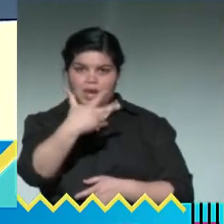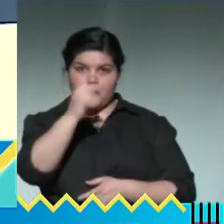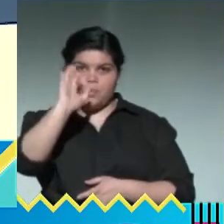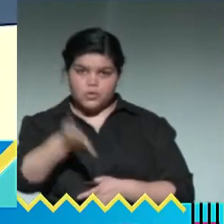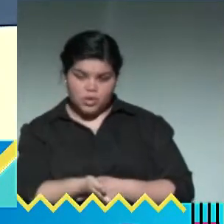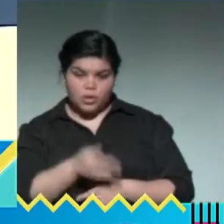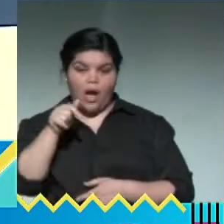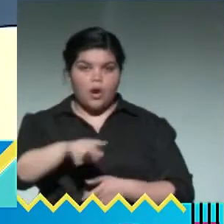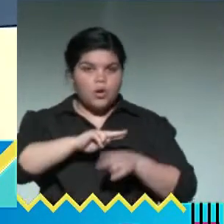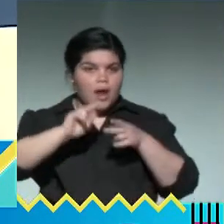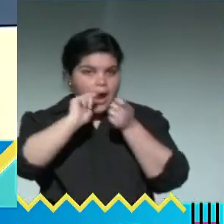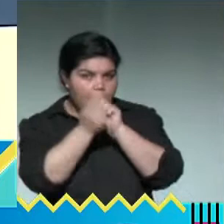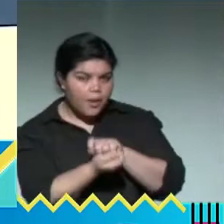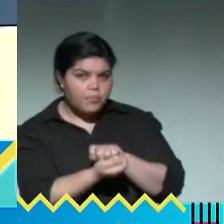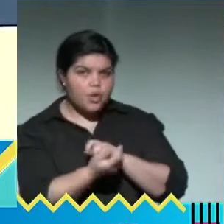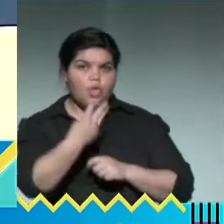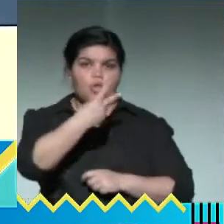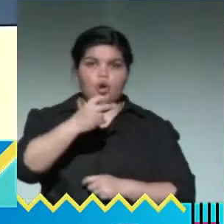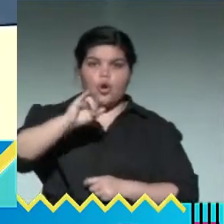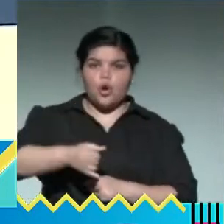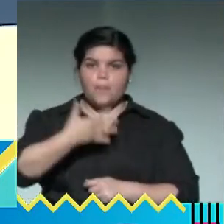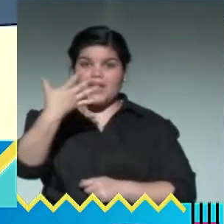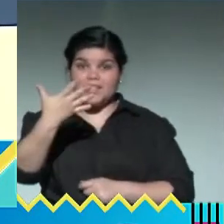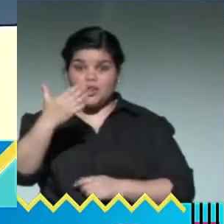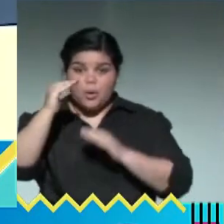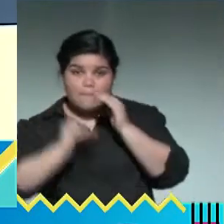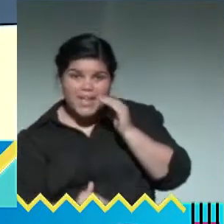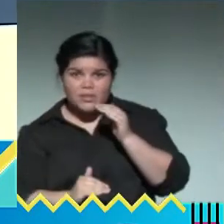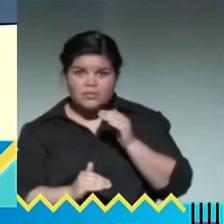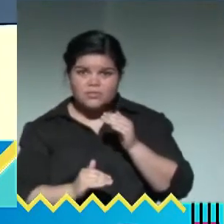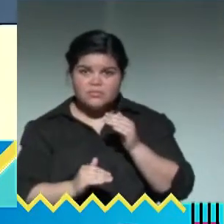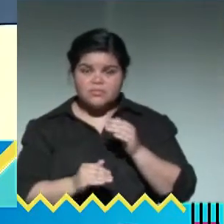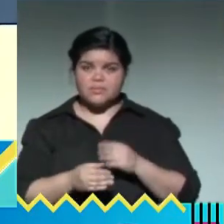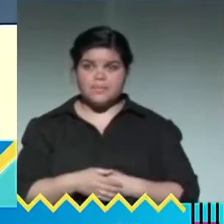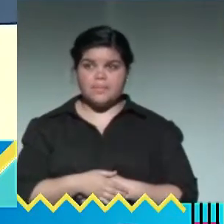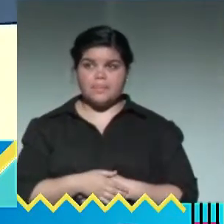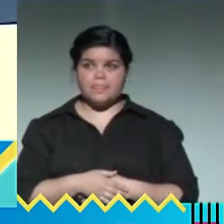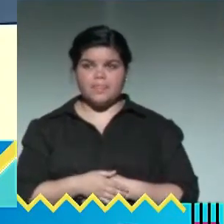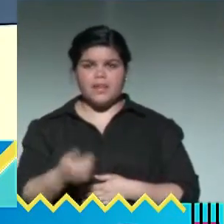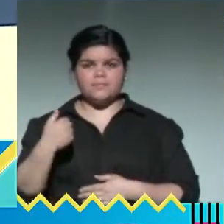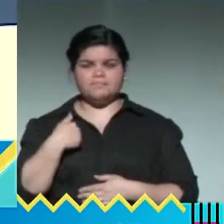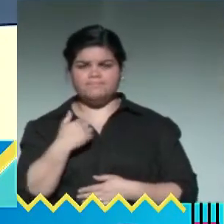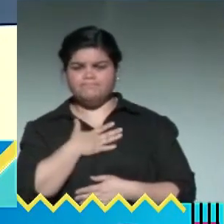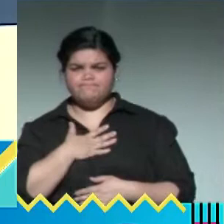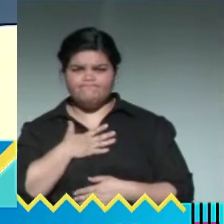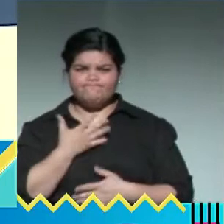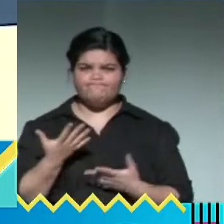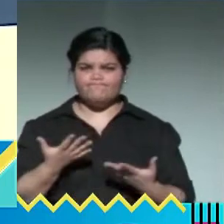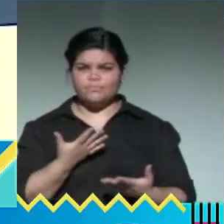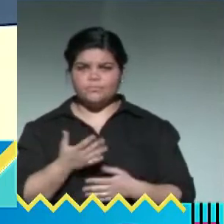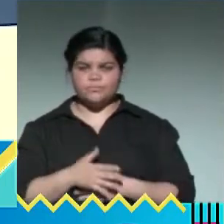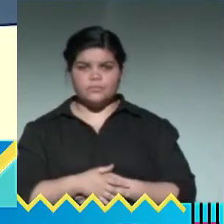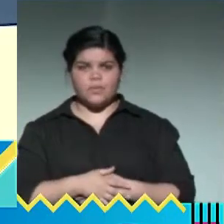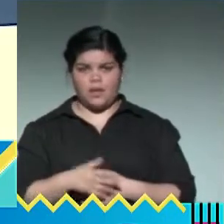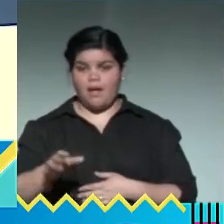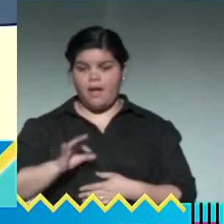reformulación estamos hablando de que va a caer un 2,5% y esperemos que sea un 2,5%. A mí me suena mucho también eso de que en este